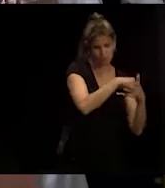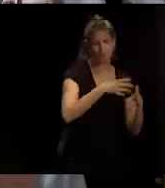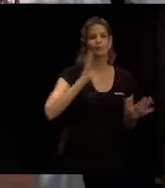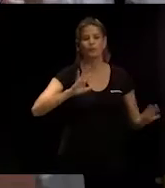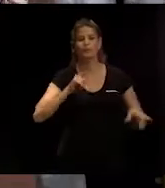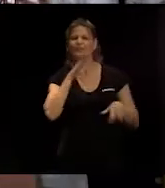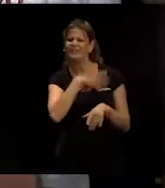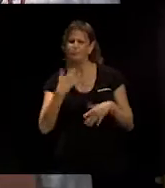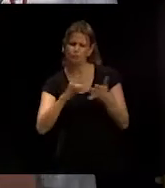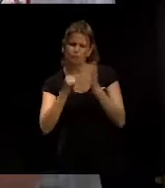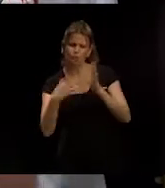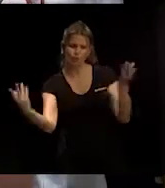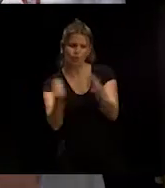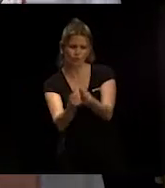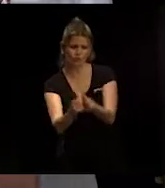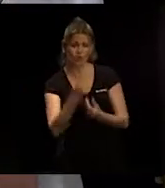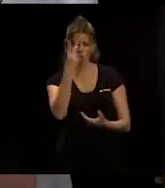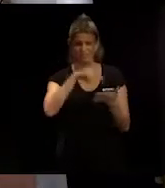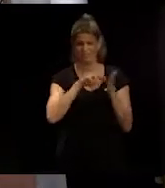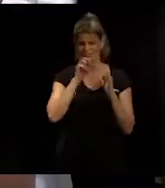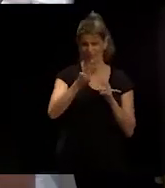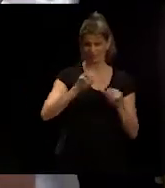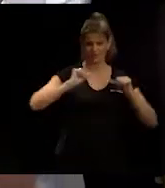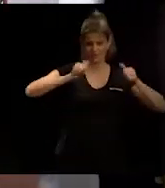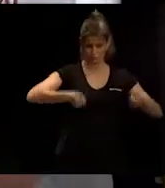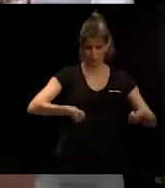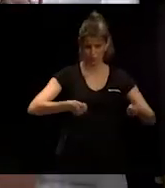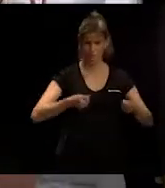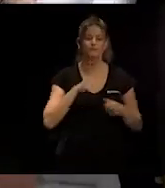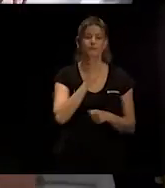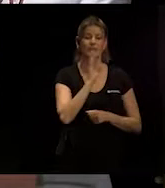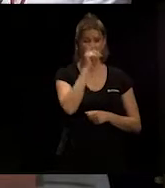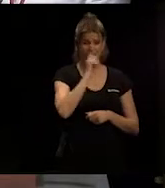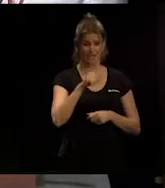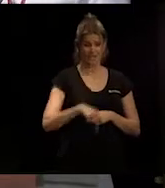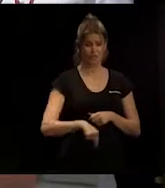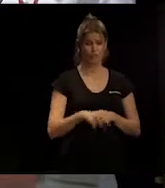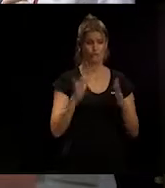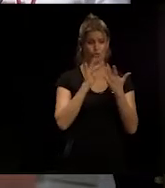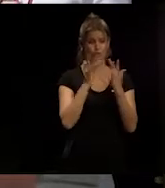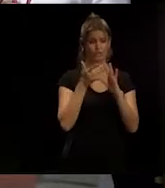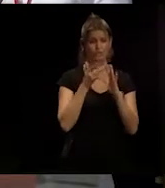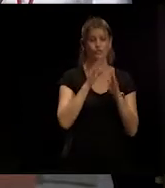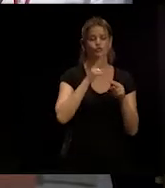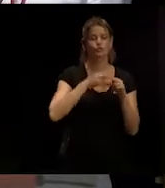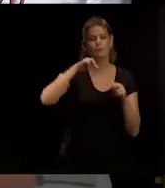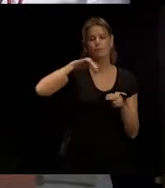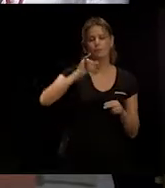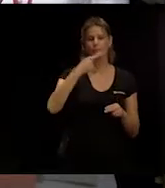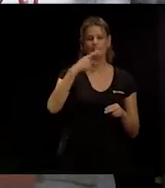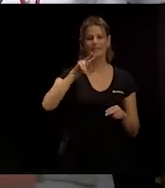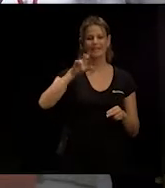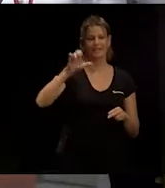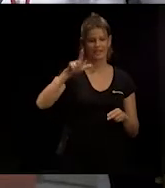proyecto en 2013. Hemos dicho. Y durante este año entramos en contacto con Miquel Cañada, que es el